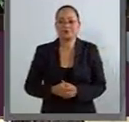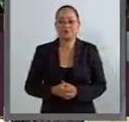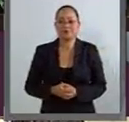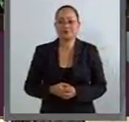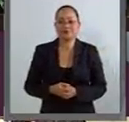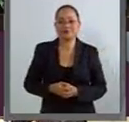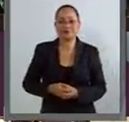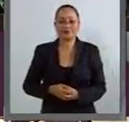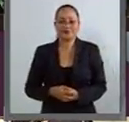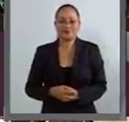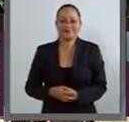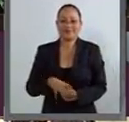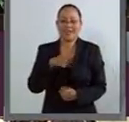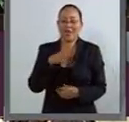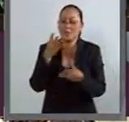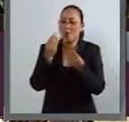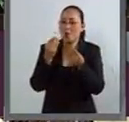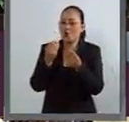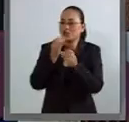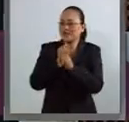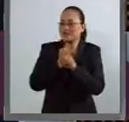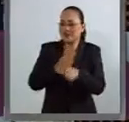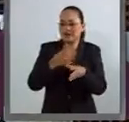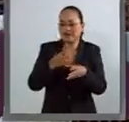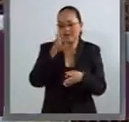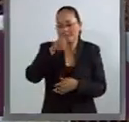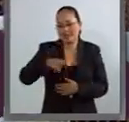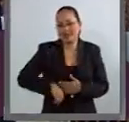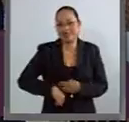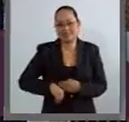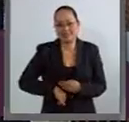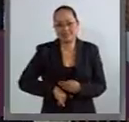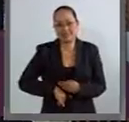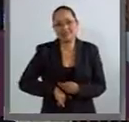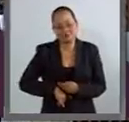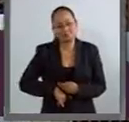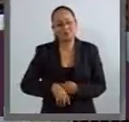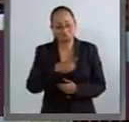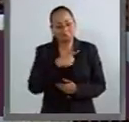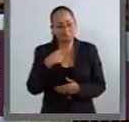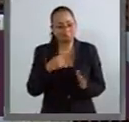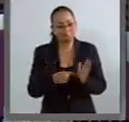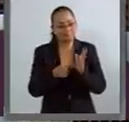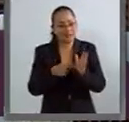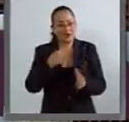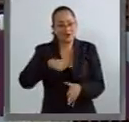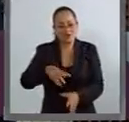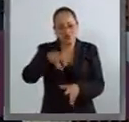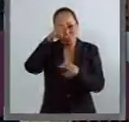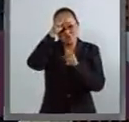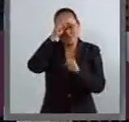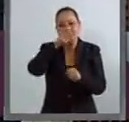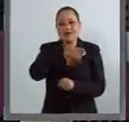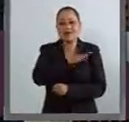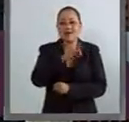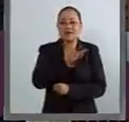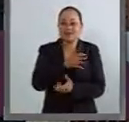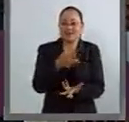es que tenemos aquí tantos datos, tantas cifras muy interesantes que debiéramos estar absorbiendo y sobre